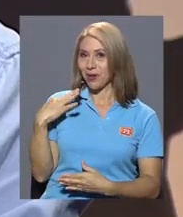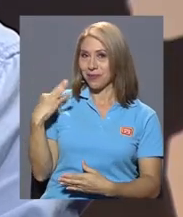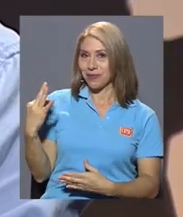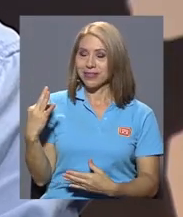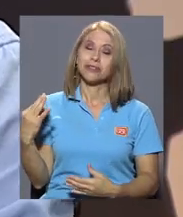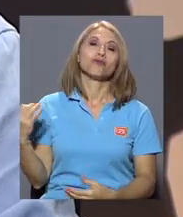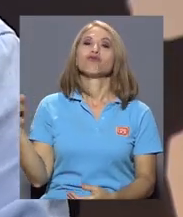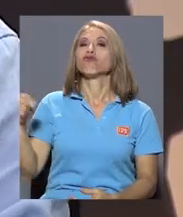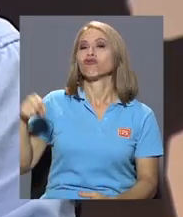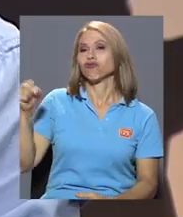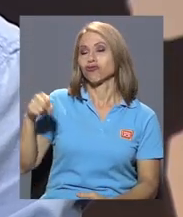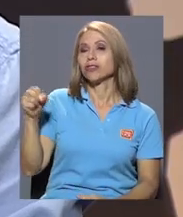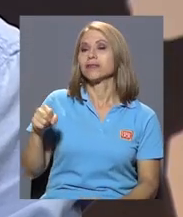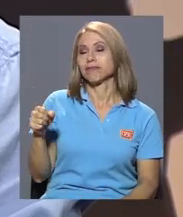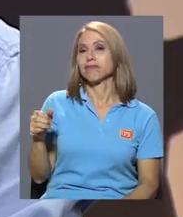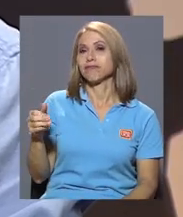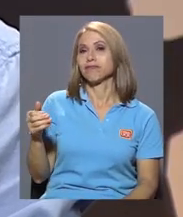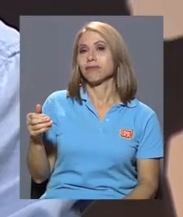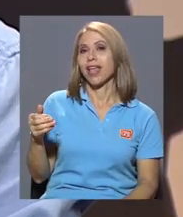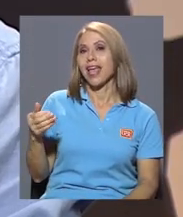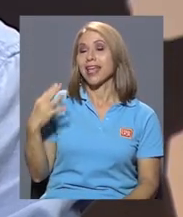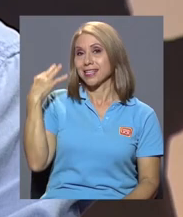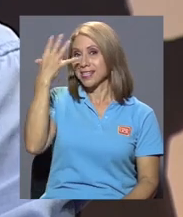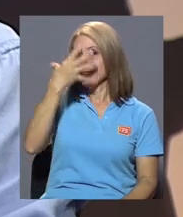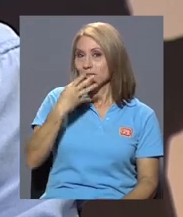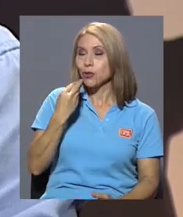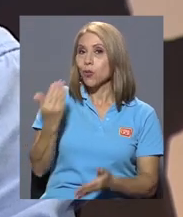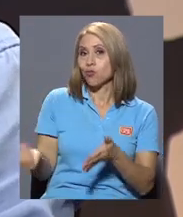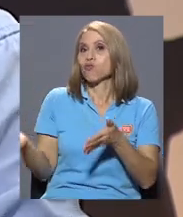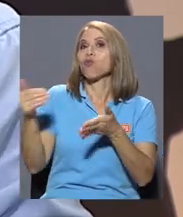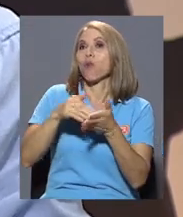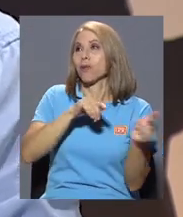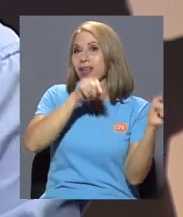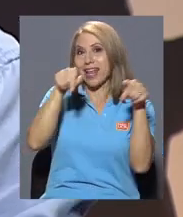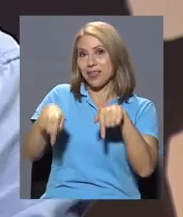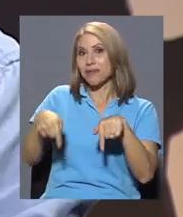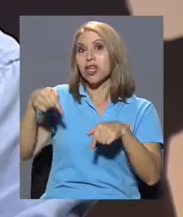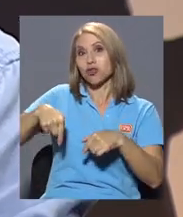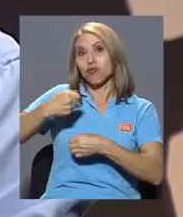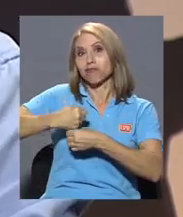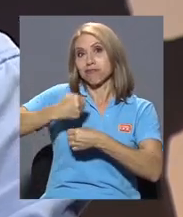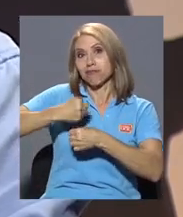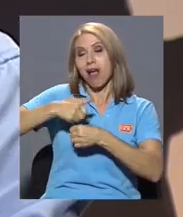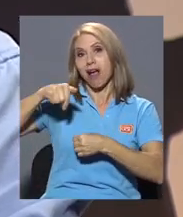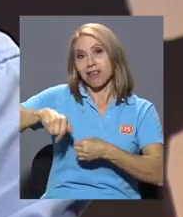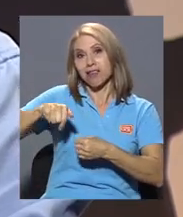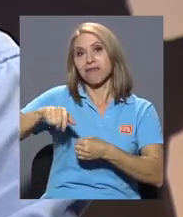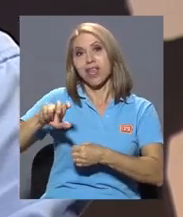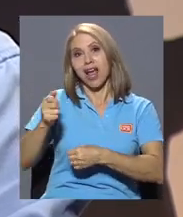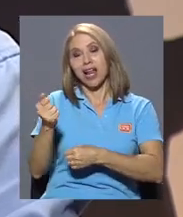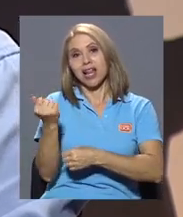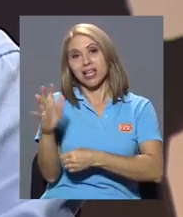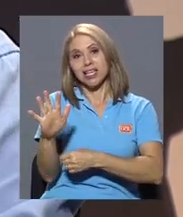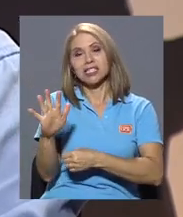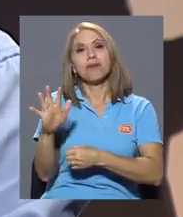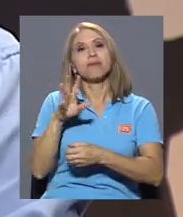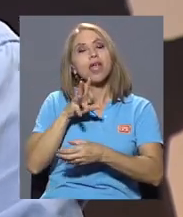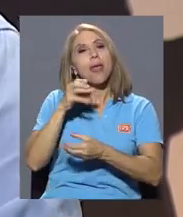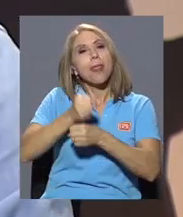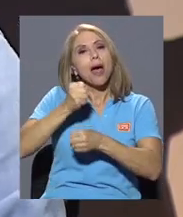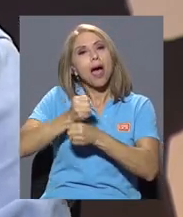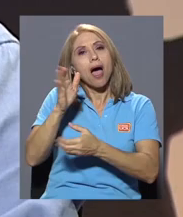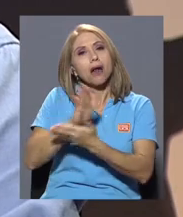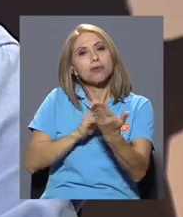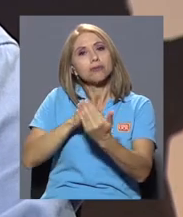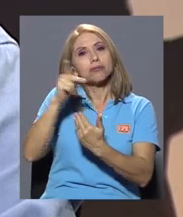es allí así como decimos es lindo volver por aquí estuve en el canal involucrado trabajando en algunos programas